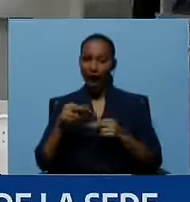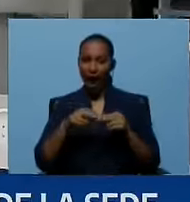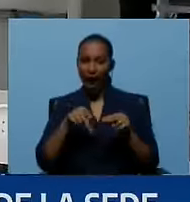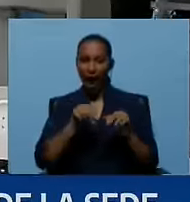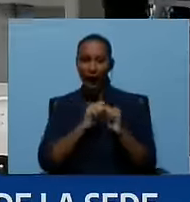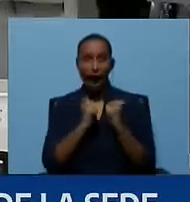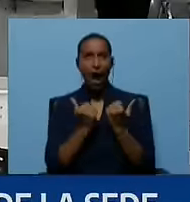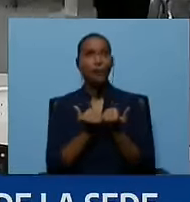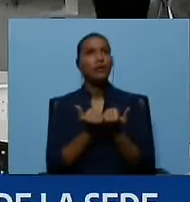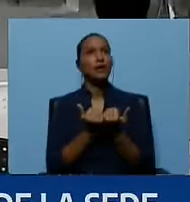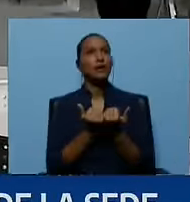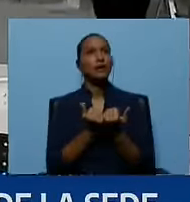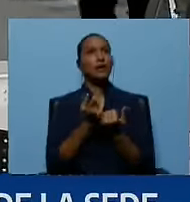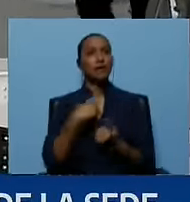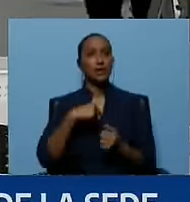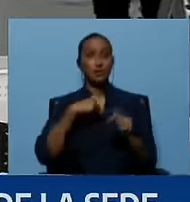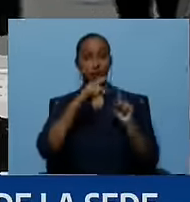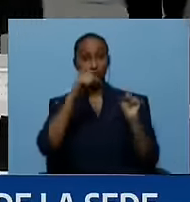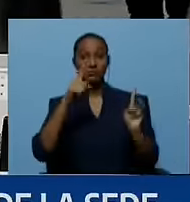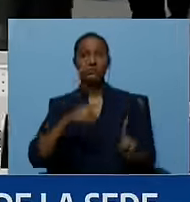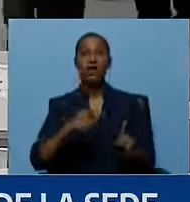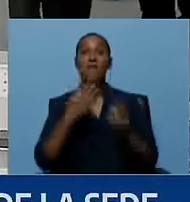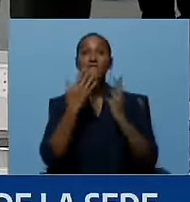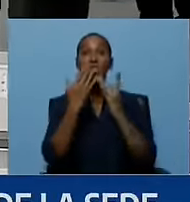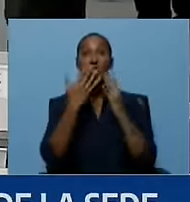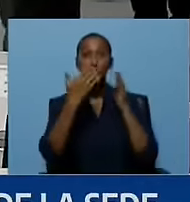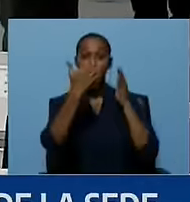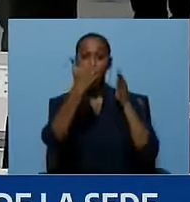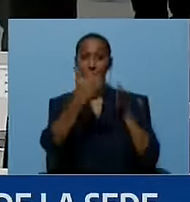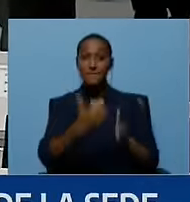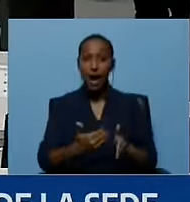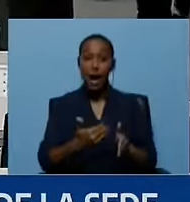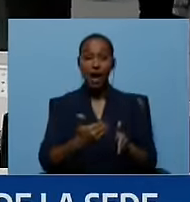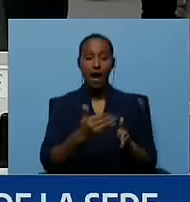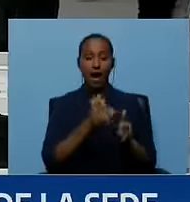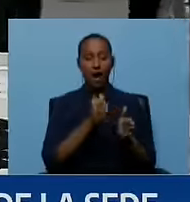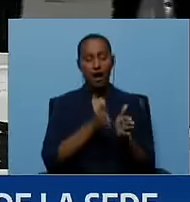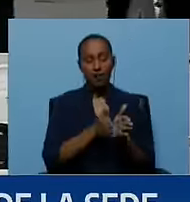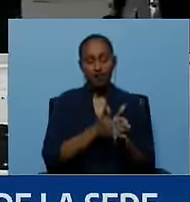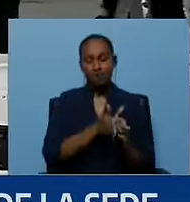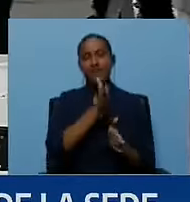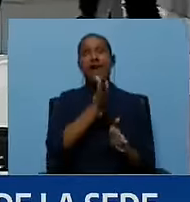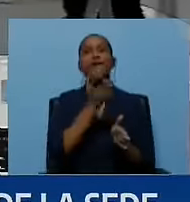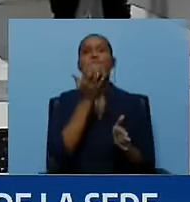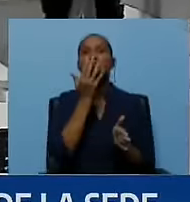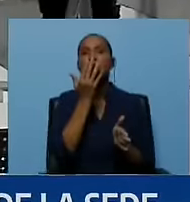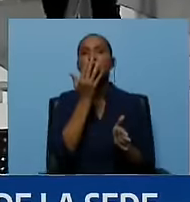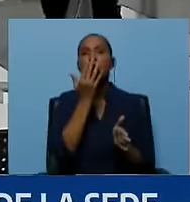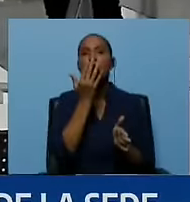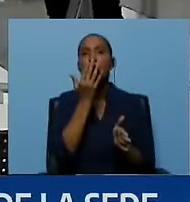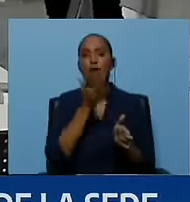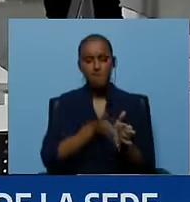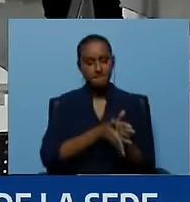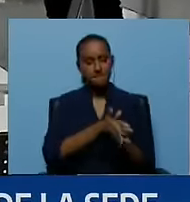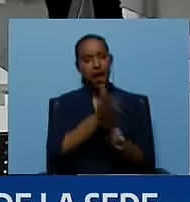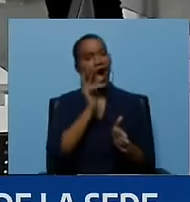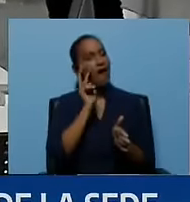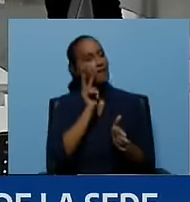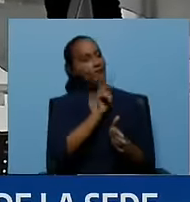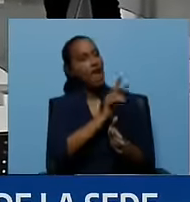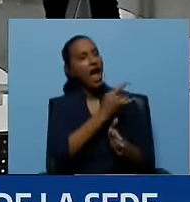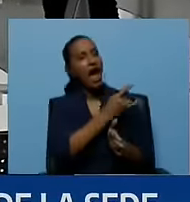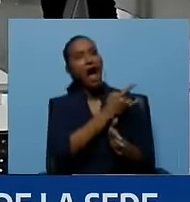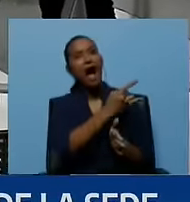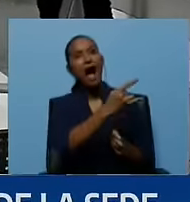esta es la visual que van a tener los alumnos. Así es, presidente. Y aquí, inmediatamente este pasillo, aunque lo veo ahorita techado, es por la lluvia, pero es